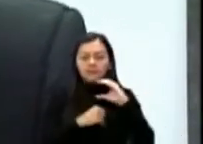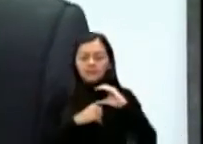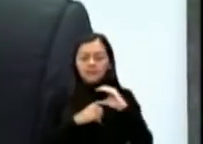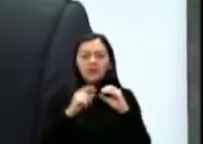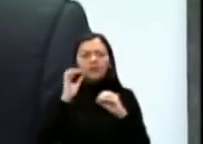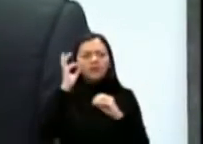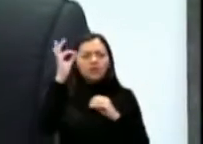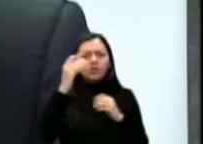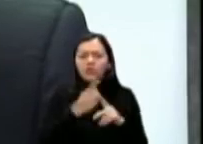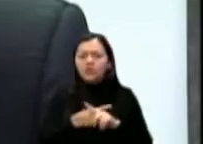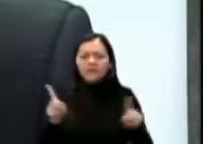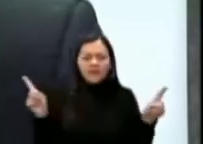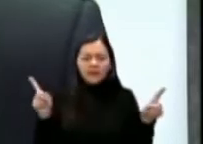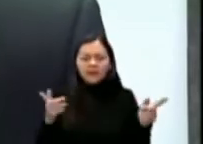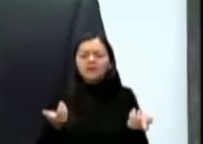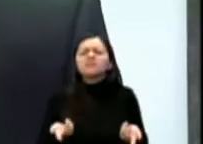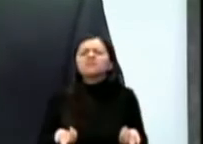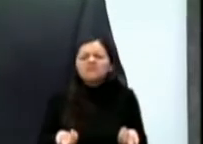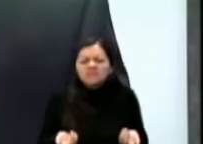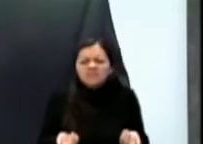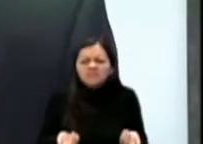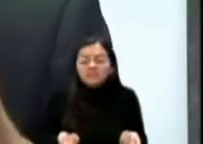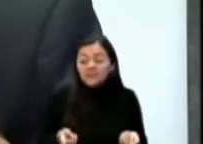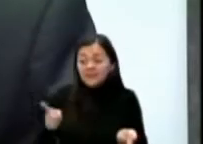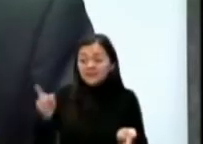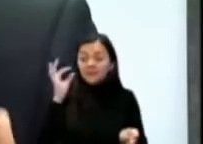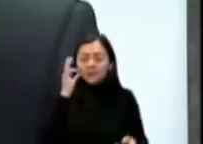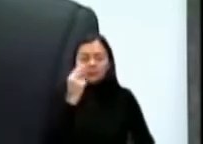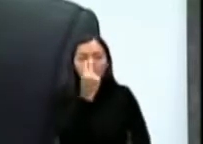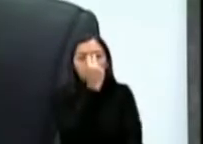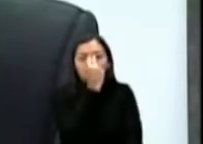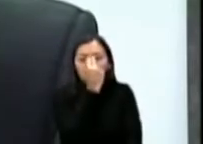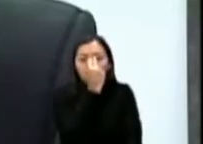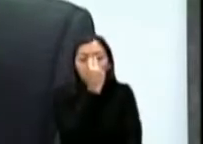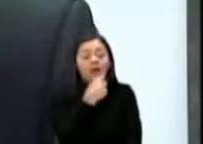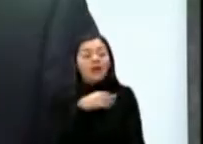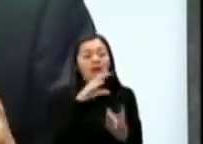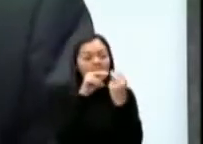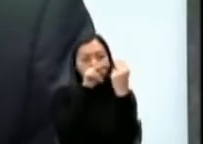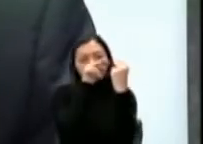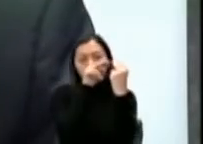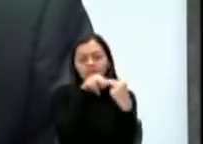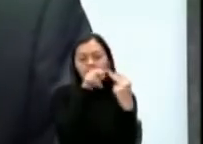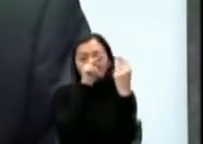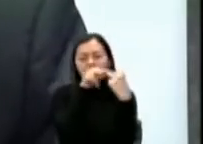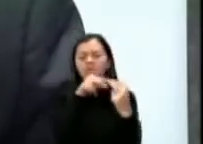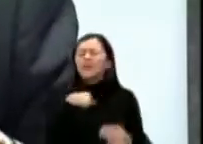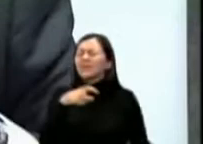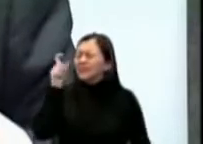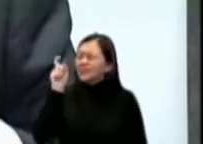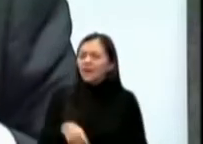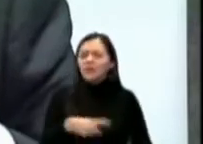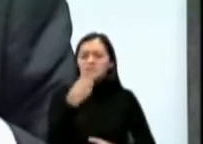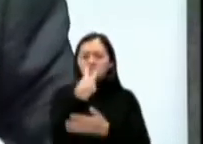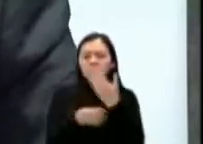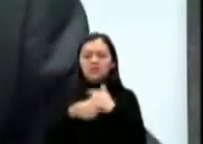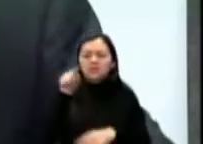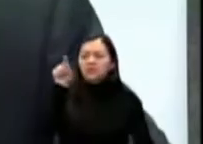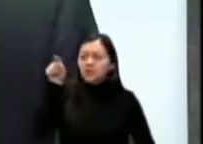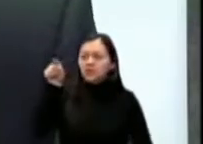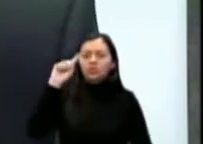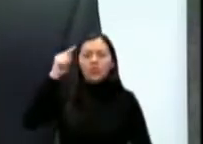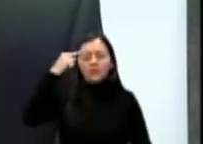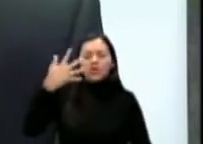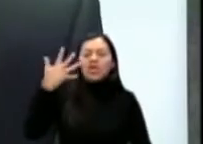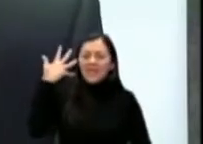distinto esta señora me miraba a los ojos y me decía mis hijos tienen que ser parte de lo que este